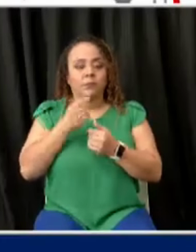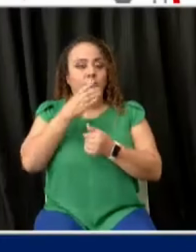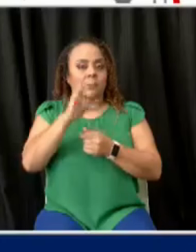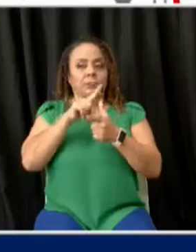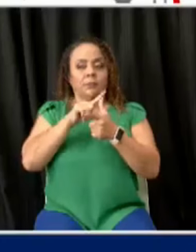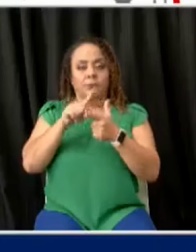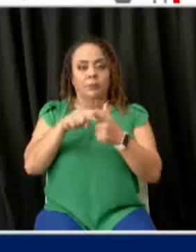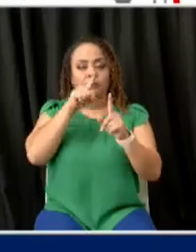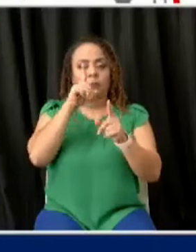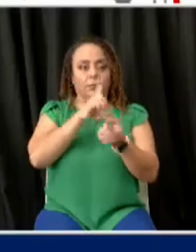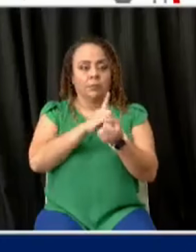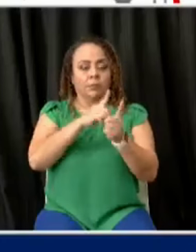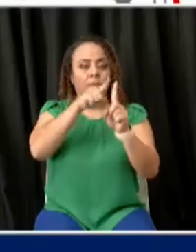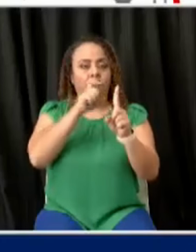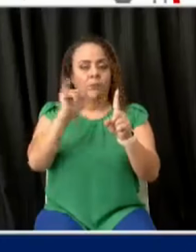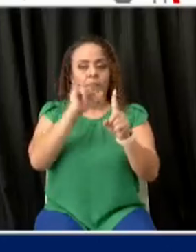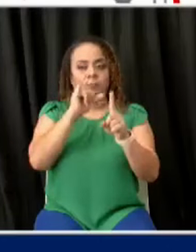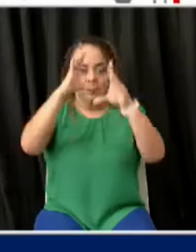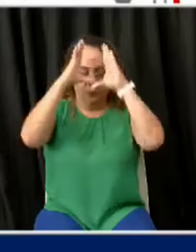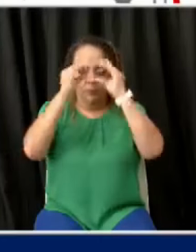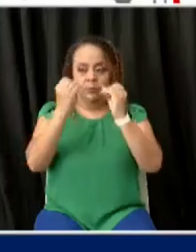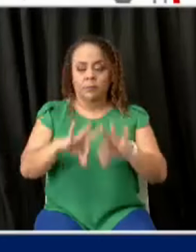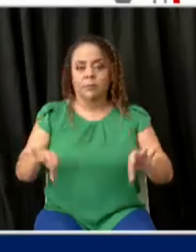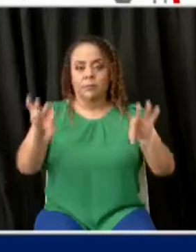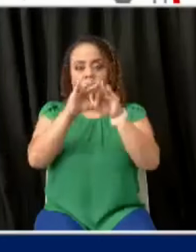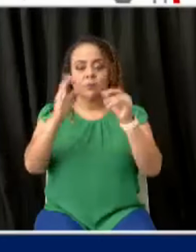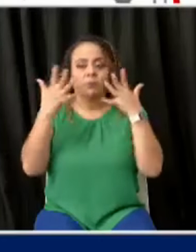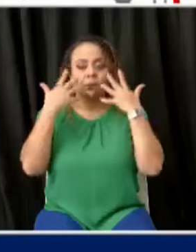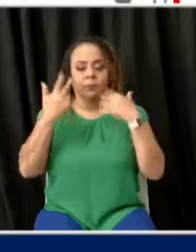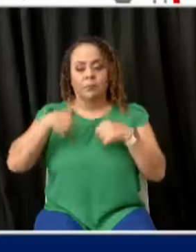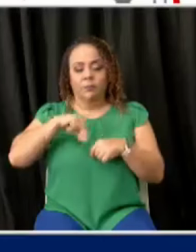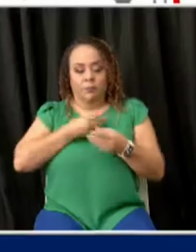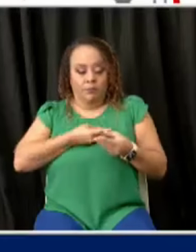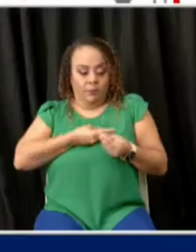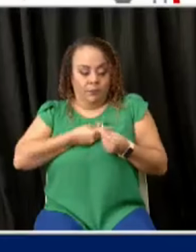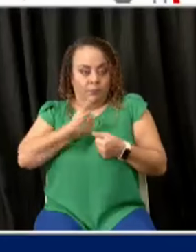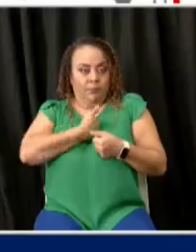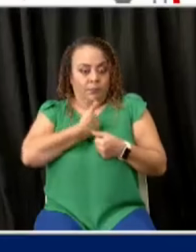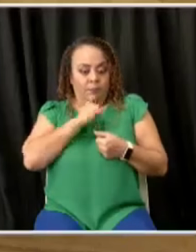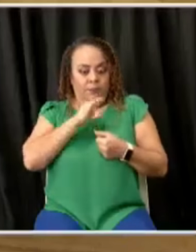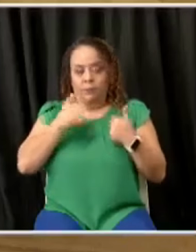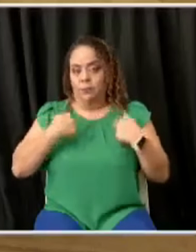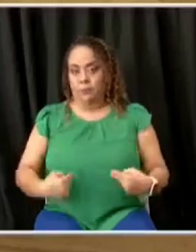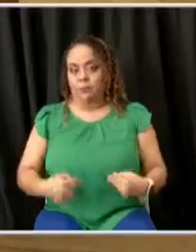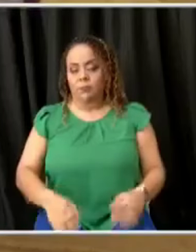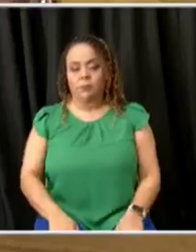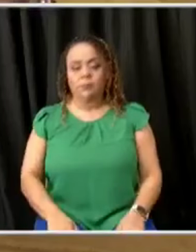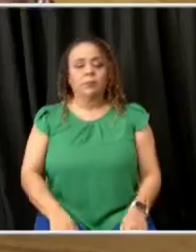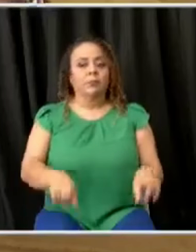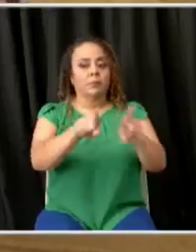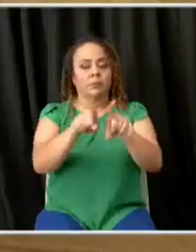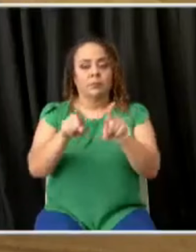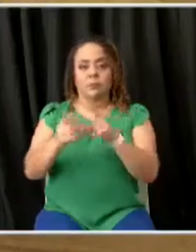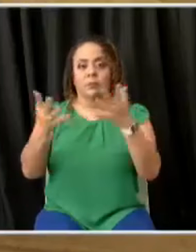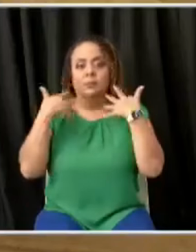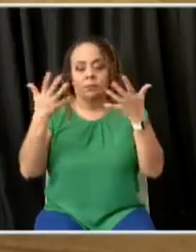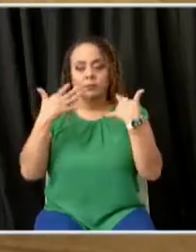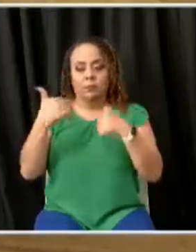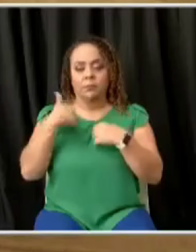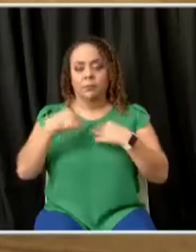la referencia con un dato muy importante. El calor que producimos nosotros como seres humanos, más el calor que produce